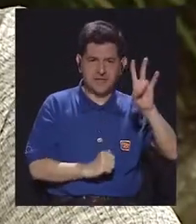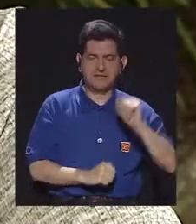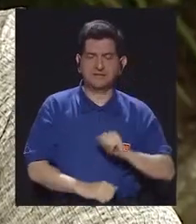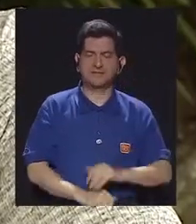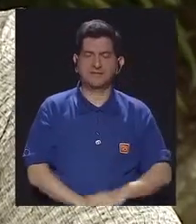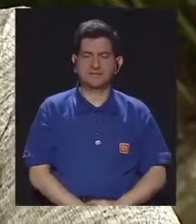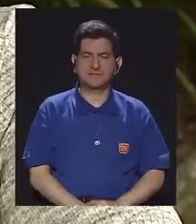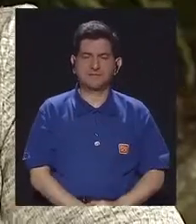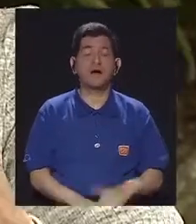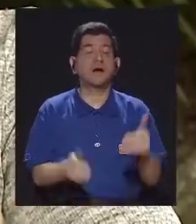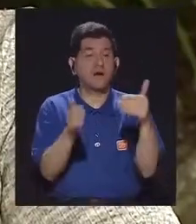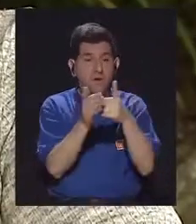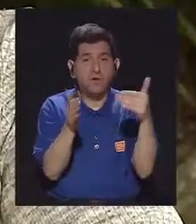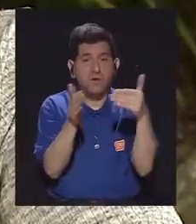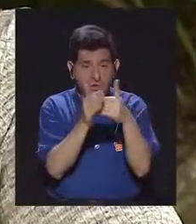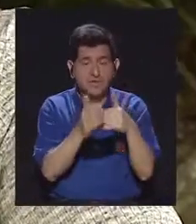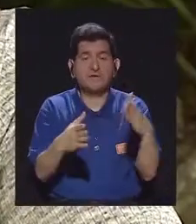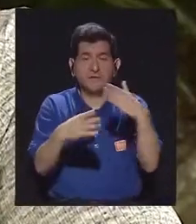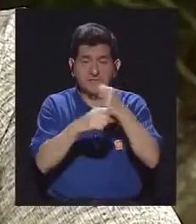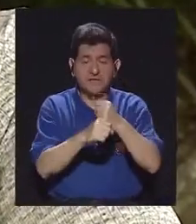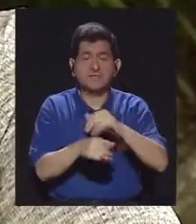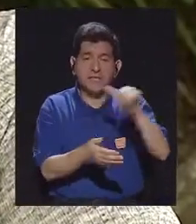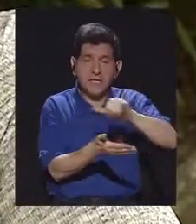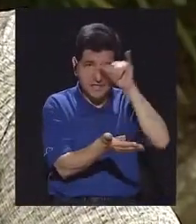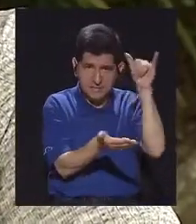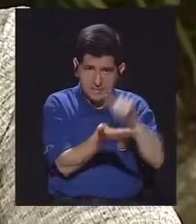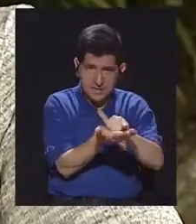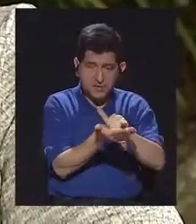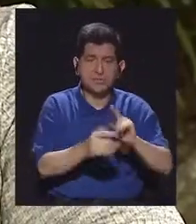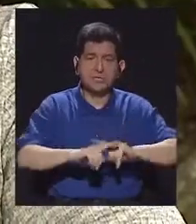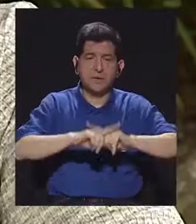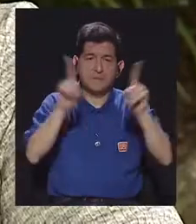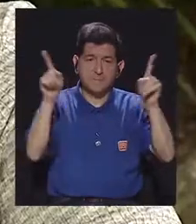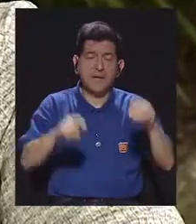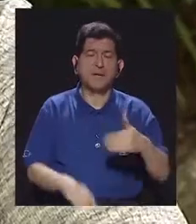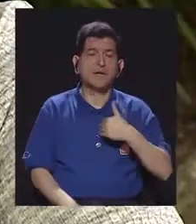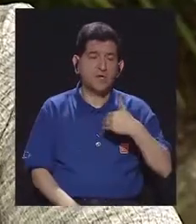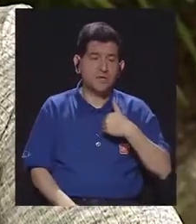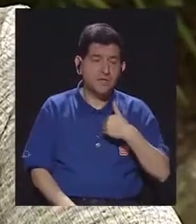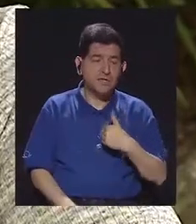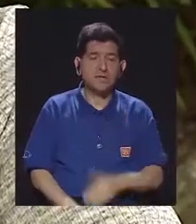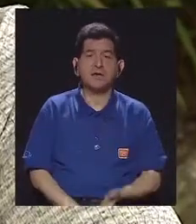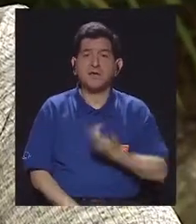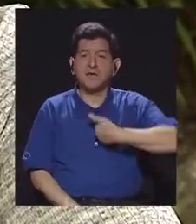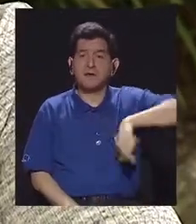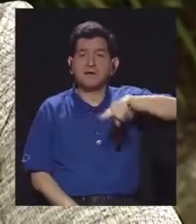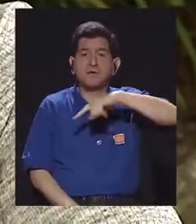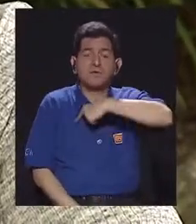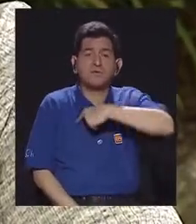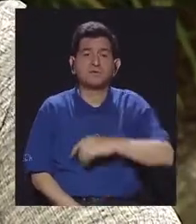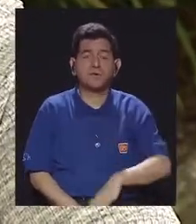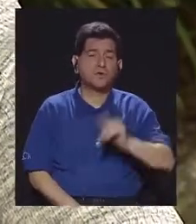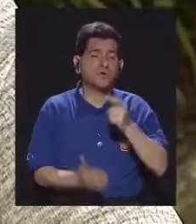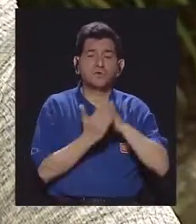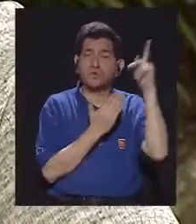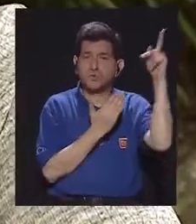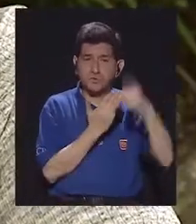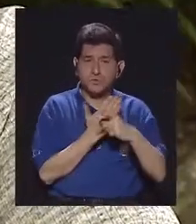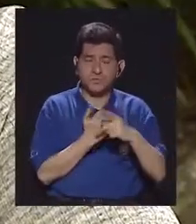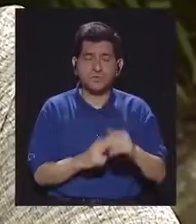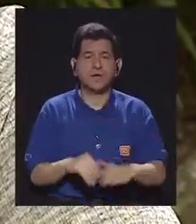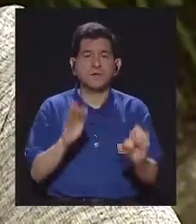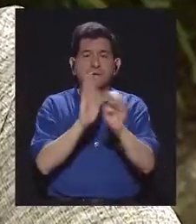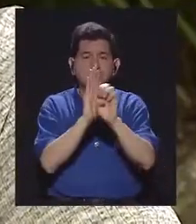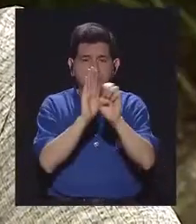nuestros Juegos Nacionales. Nuevamente los vamos a realizar en San José. Pero además de eso tenemos otras programas